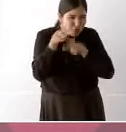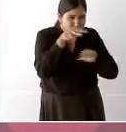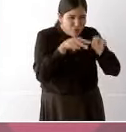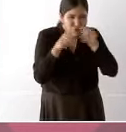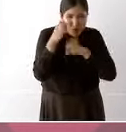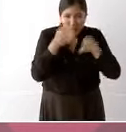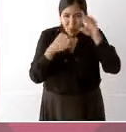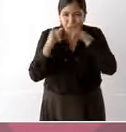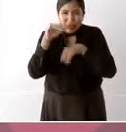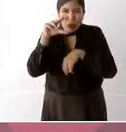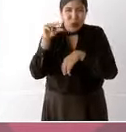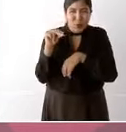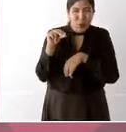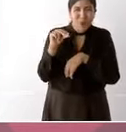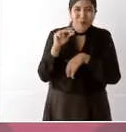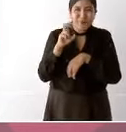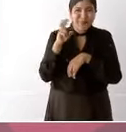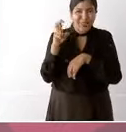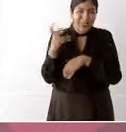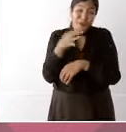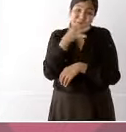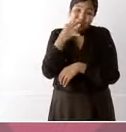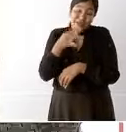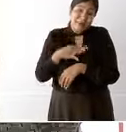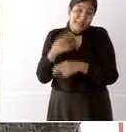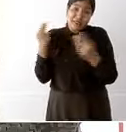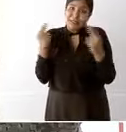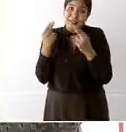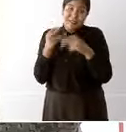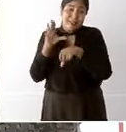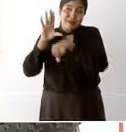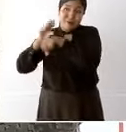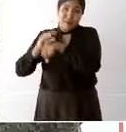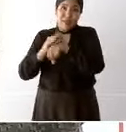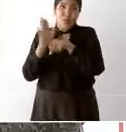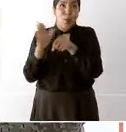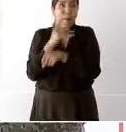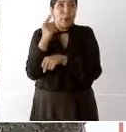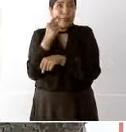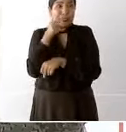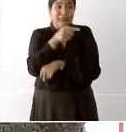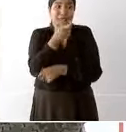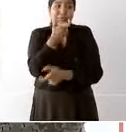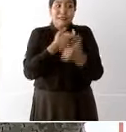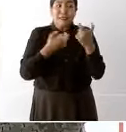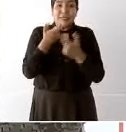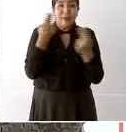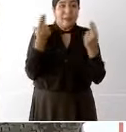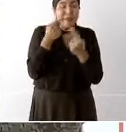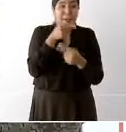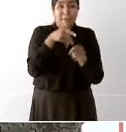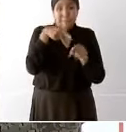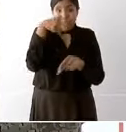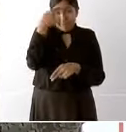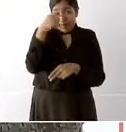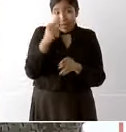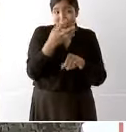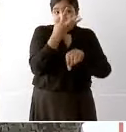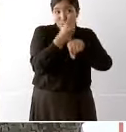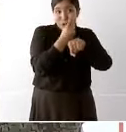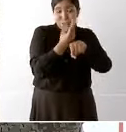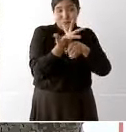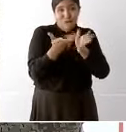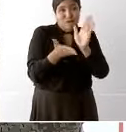así nos lo marcó, ya que las cotizaciones estaban elevadas. Se está haciendo una